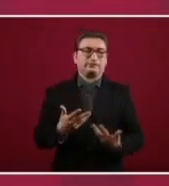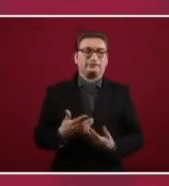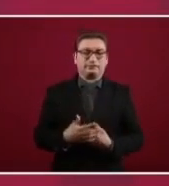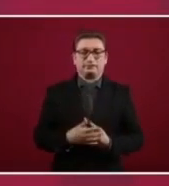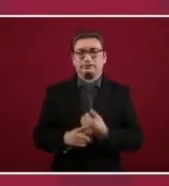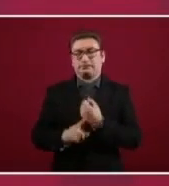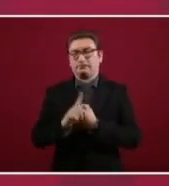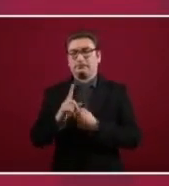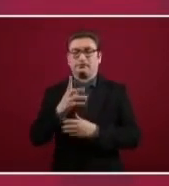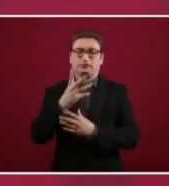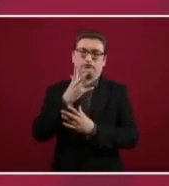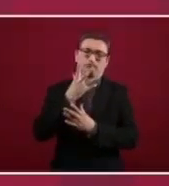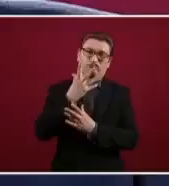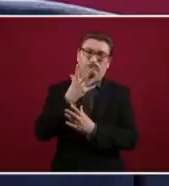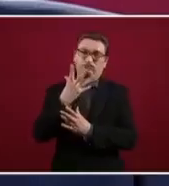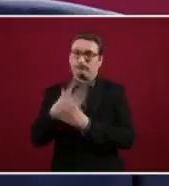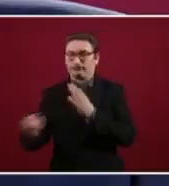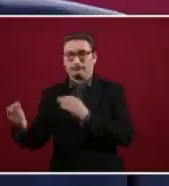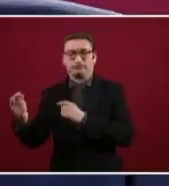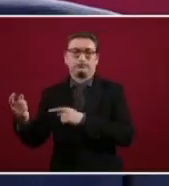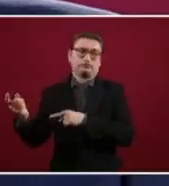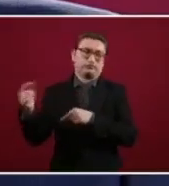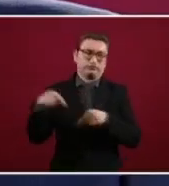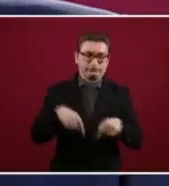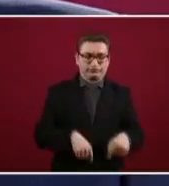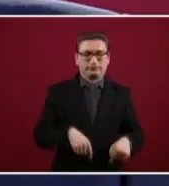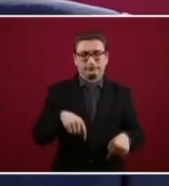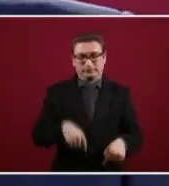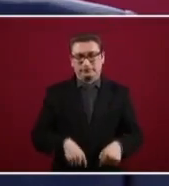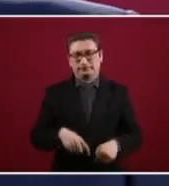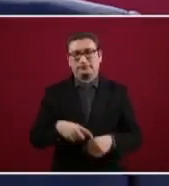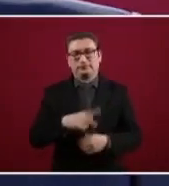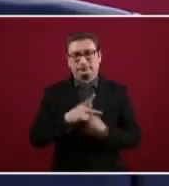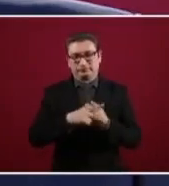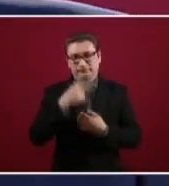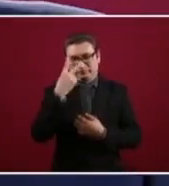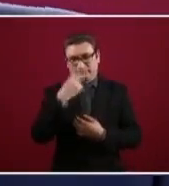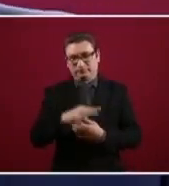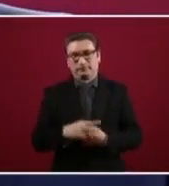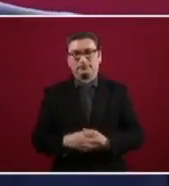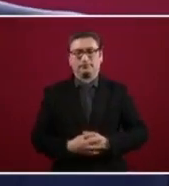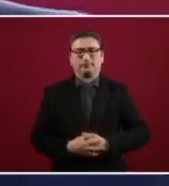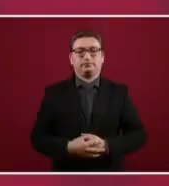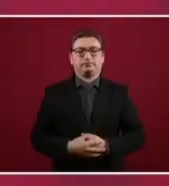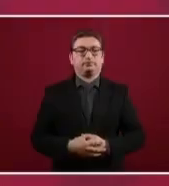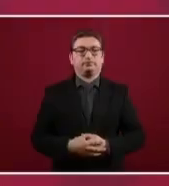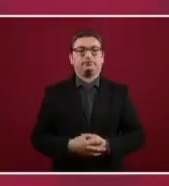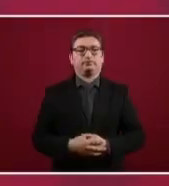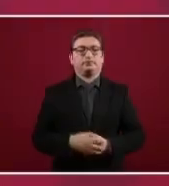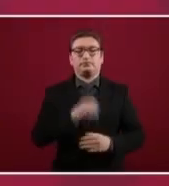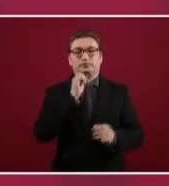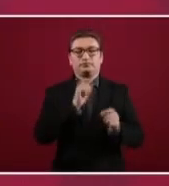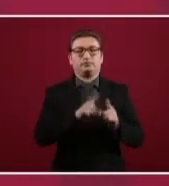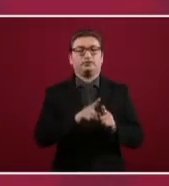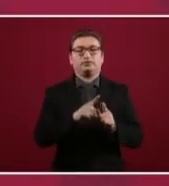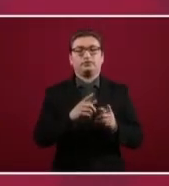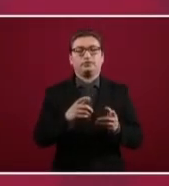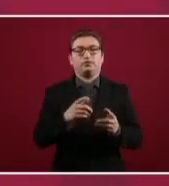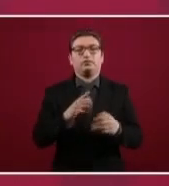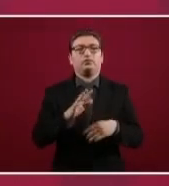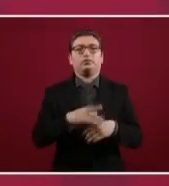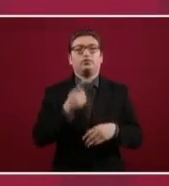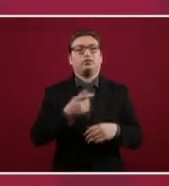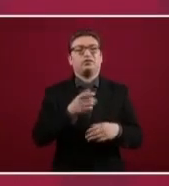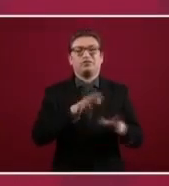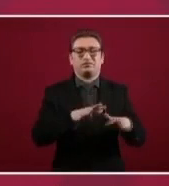refugio de asilo a nuestro país como también porque los